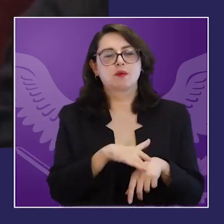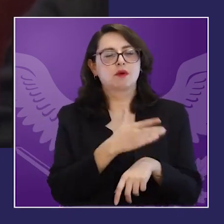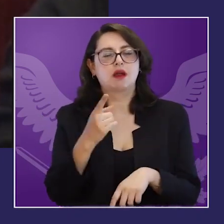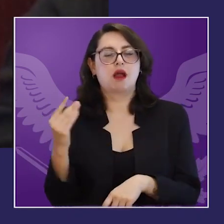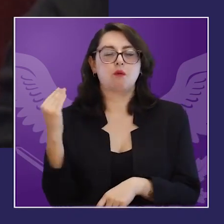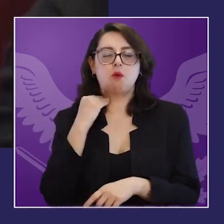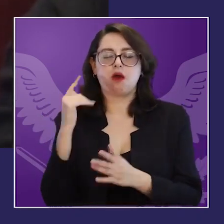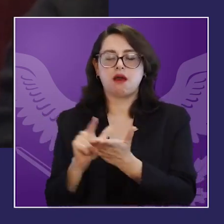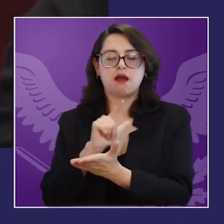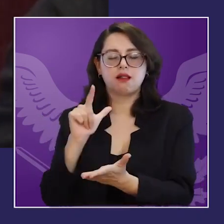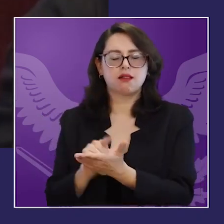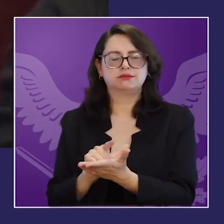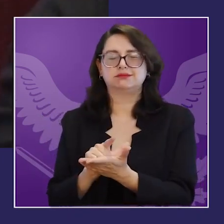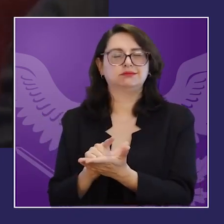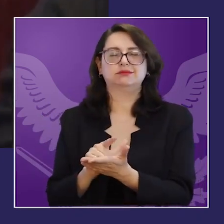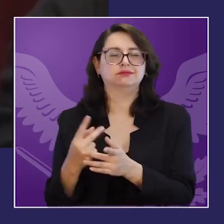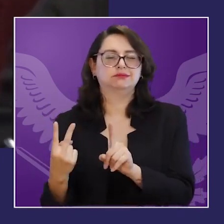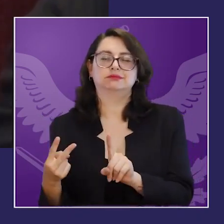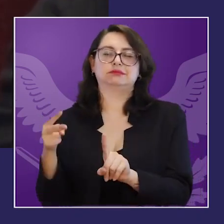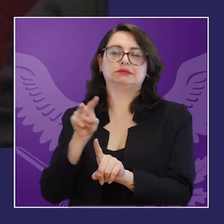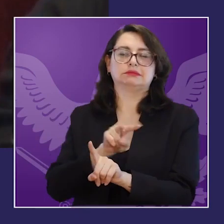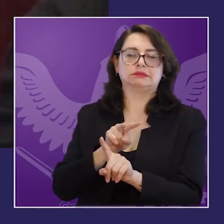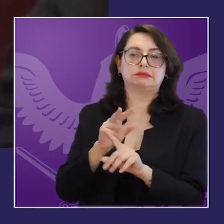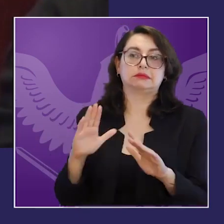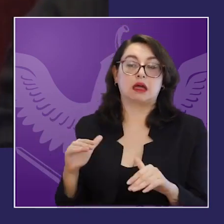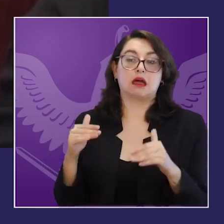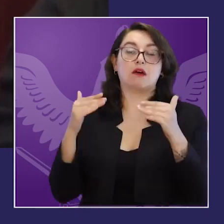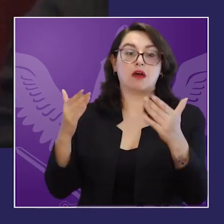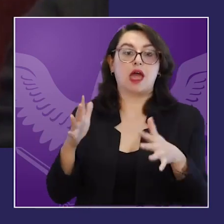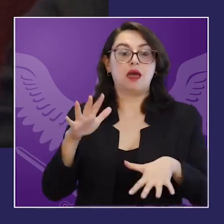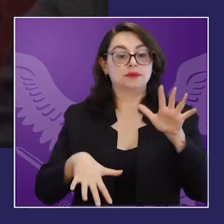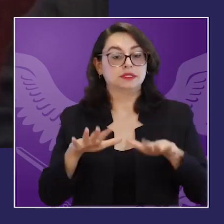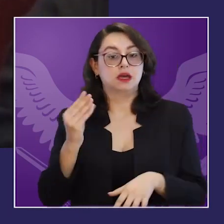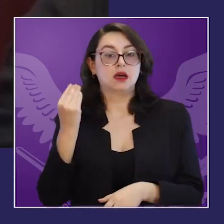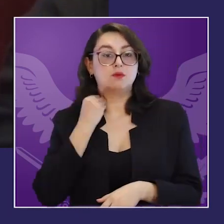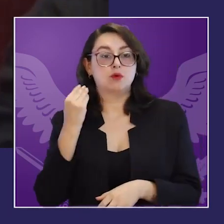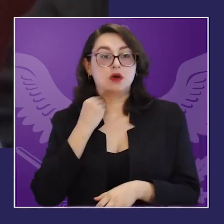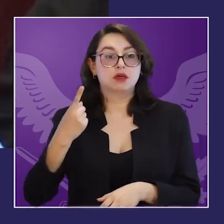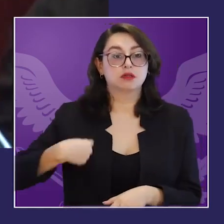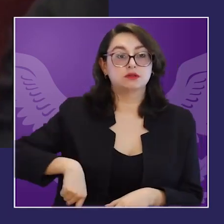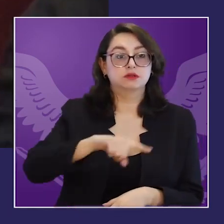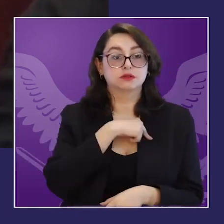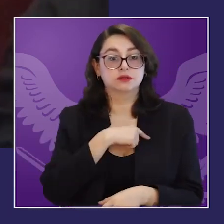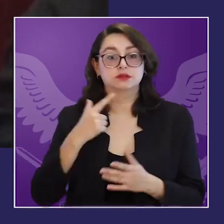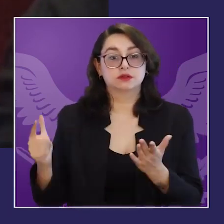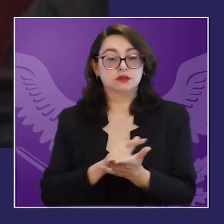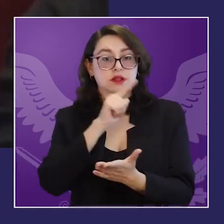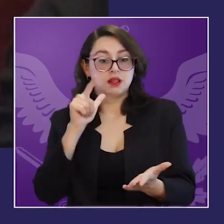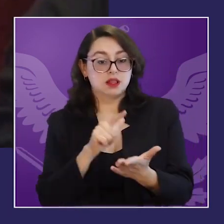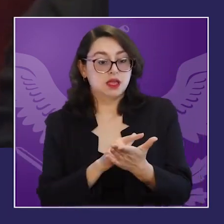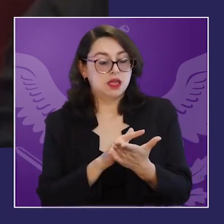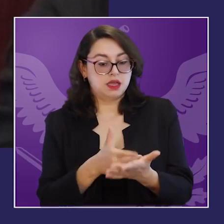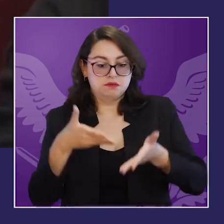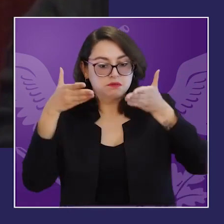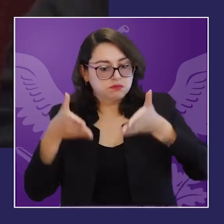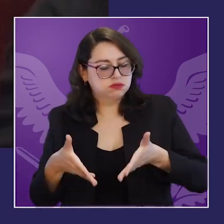ley. Y eso es algo que nos cuesta a los abogados y las abogadas, porque nos enseñaron a que la ley era la ley